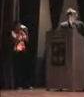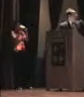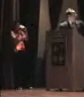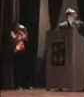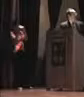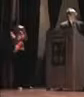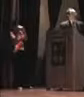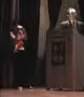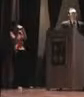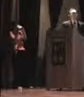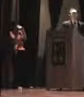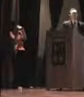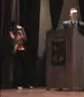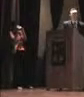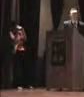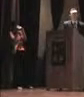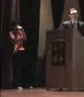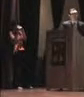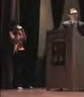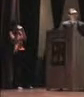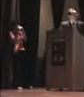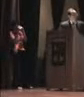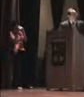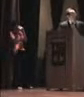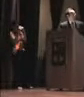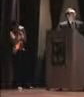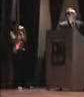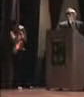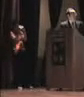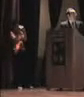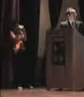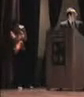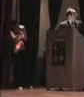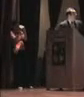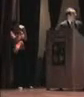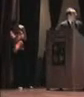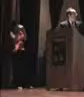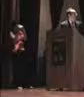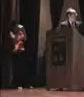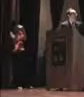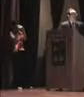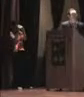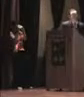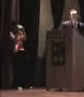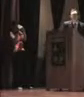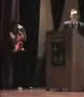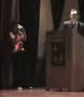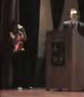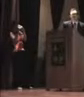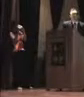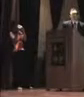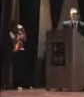total. Adicionalmente, la empresa cuenta con una relación de trabajo del orden del 51% y la continuidad promedio